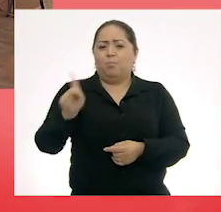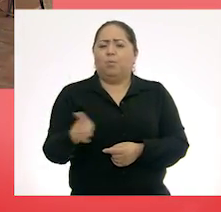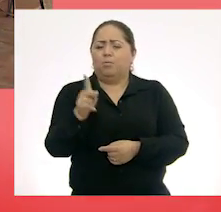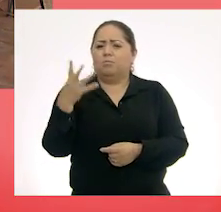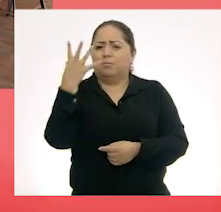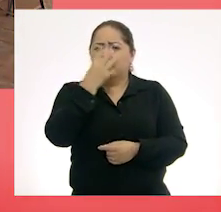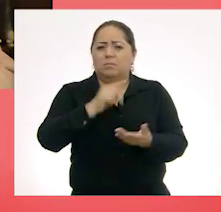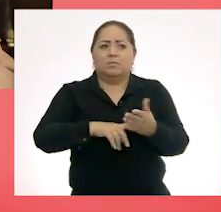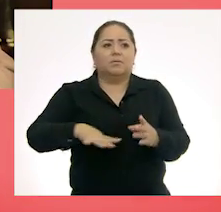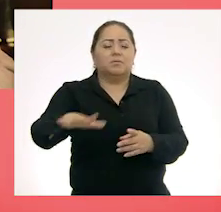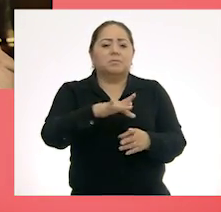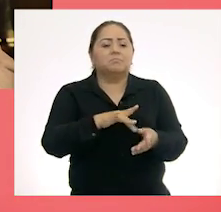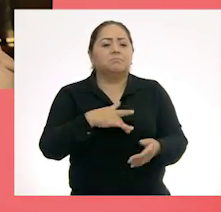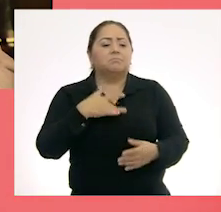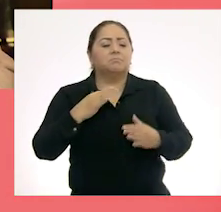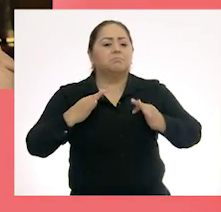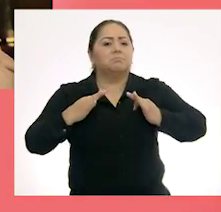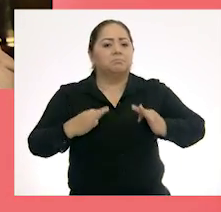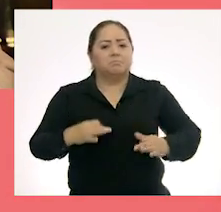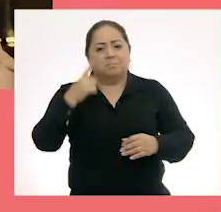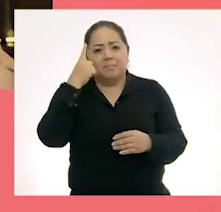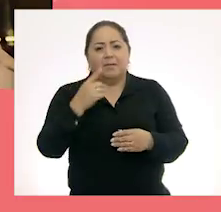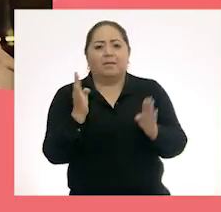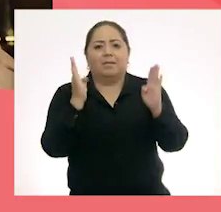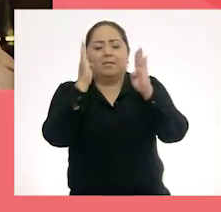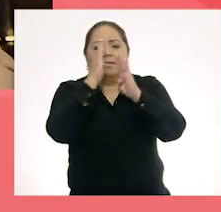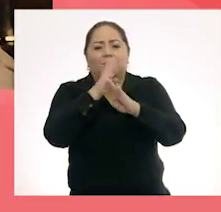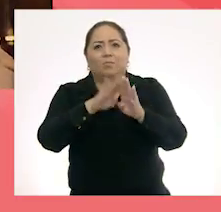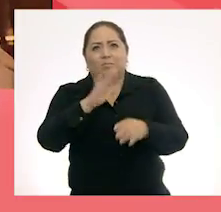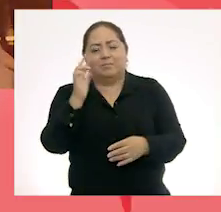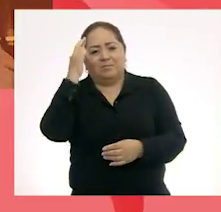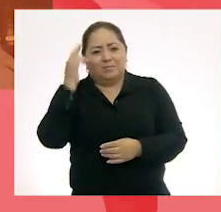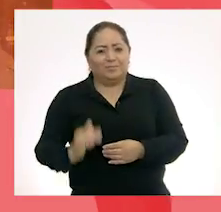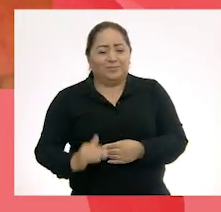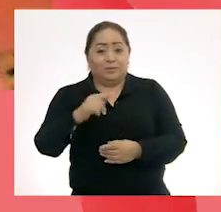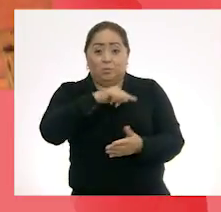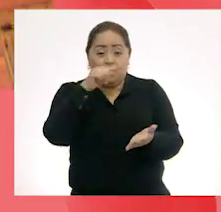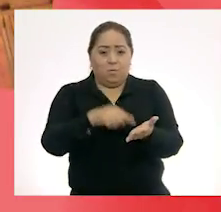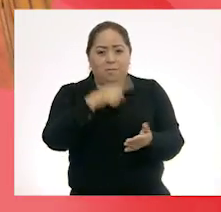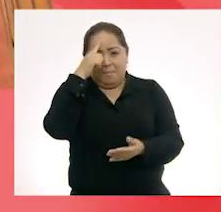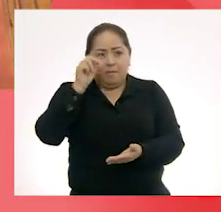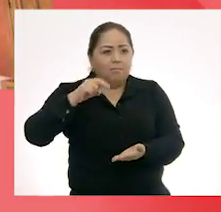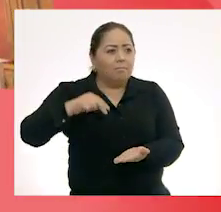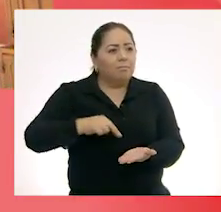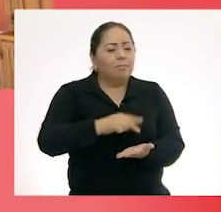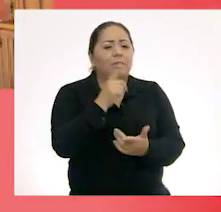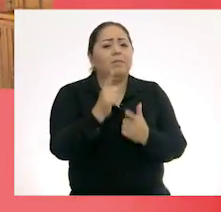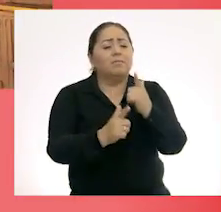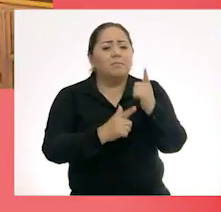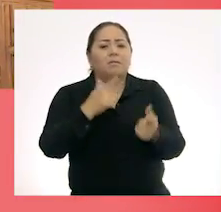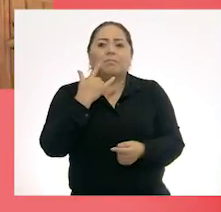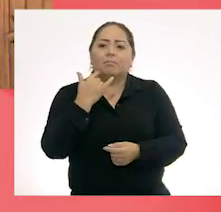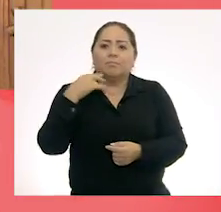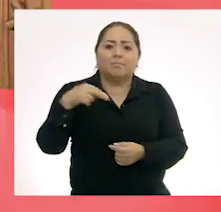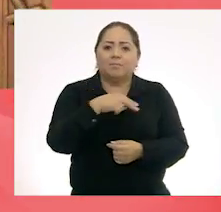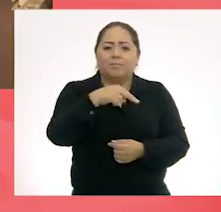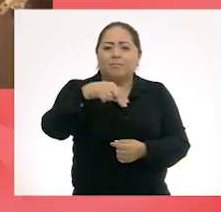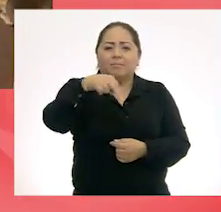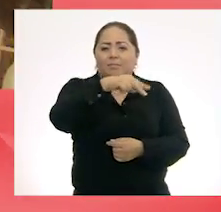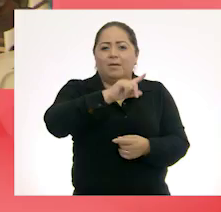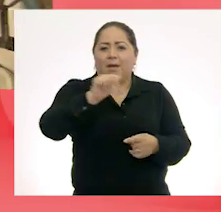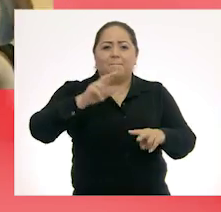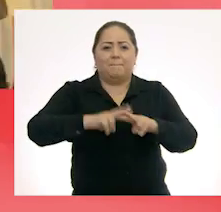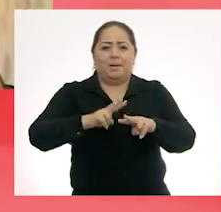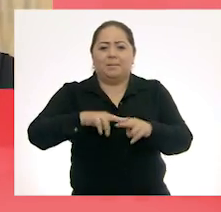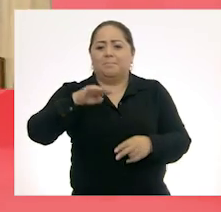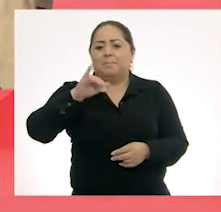una atmósfera cálida que te hace recordar momentos de infancia. Es un lugar para caminar despacio, recorrer plácidamente la